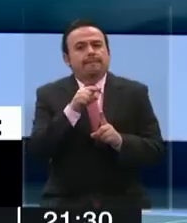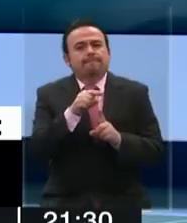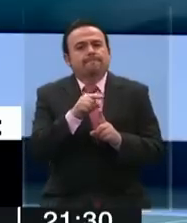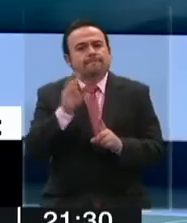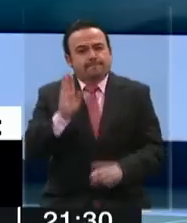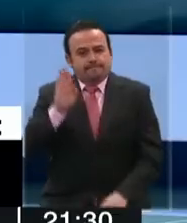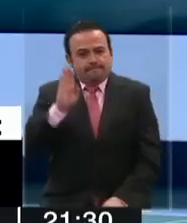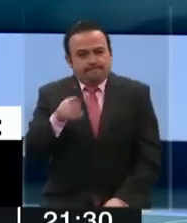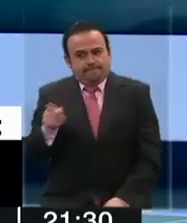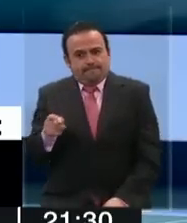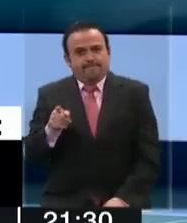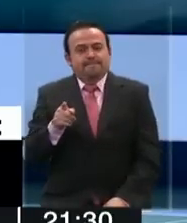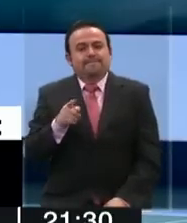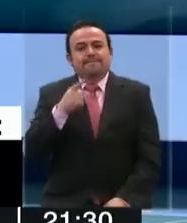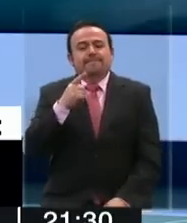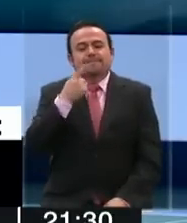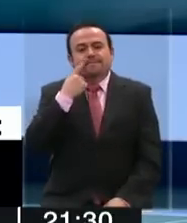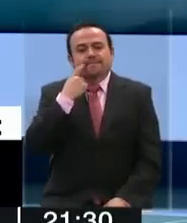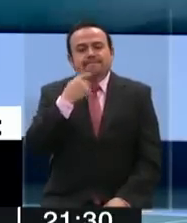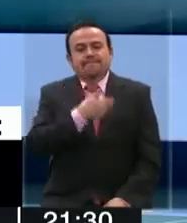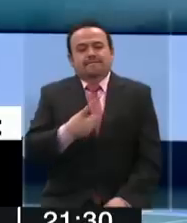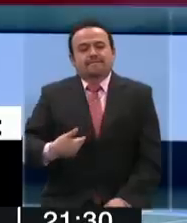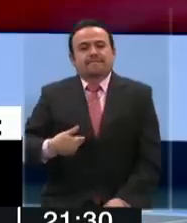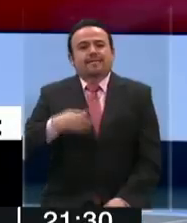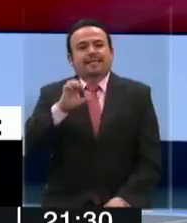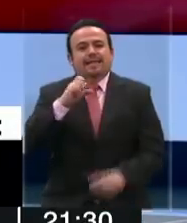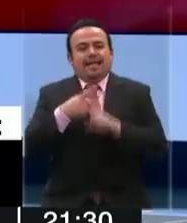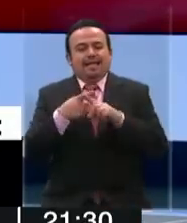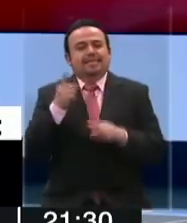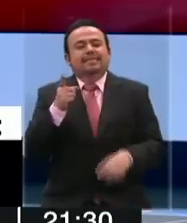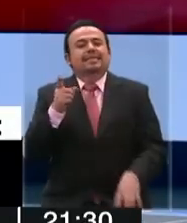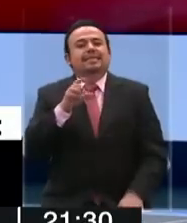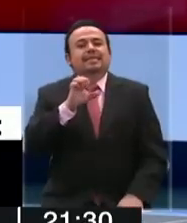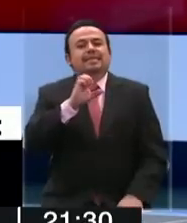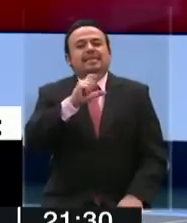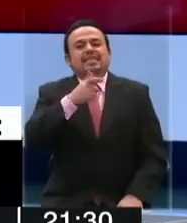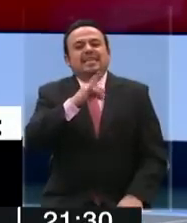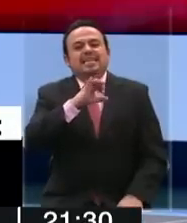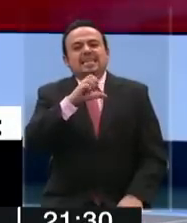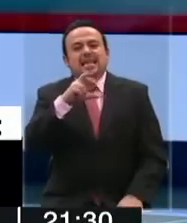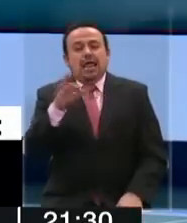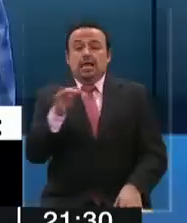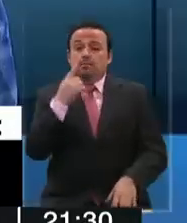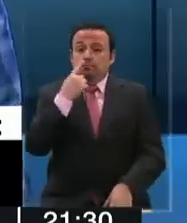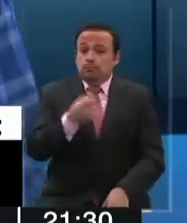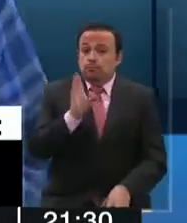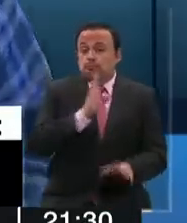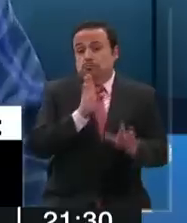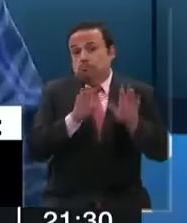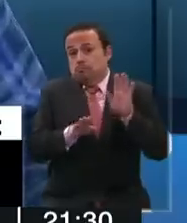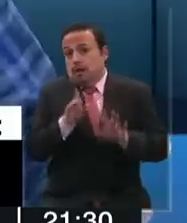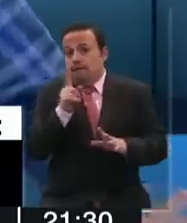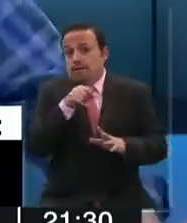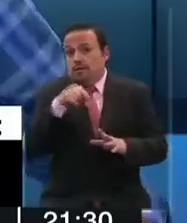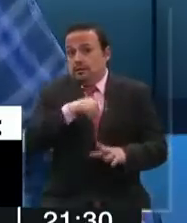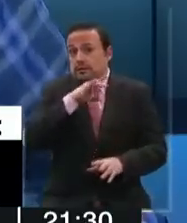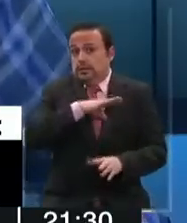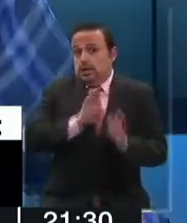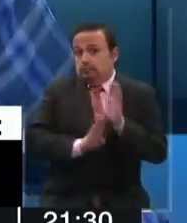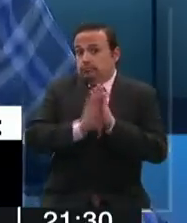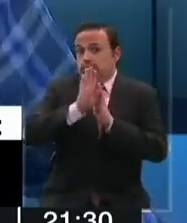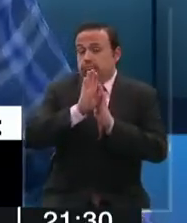también de Alejandro Guille que un segundo gobierno de la nueva mayoría a lo mejor no sería conveniente para el desarrollo del país Esa